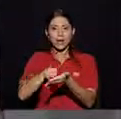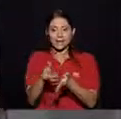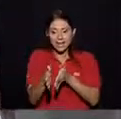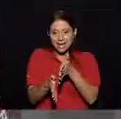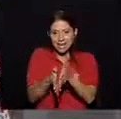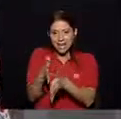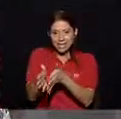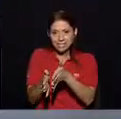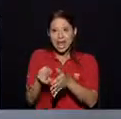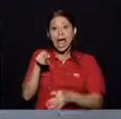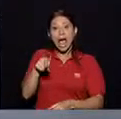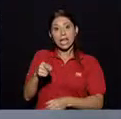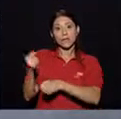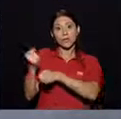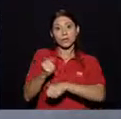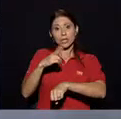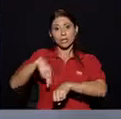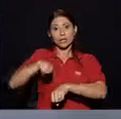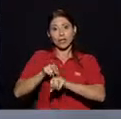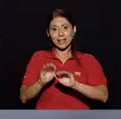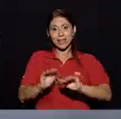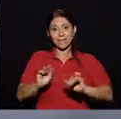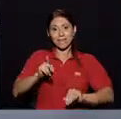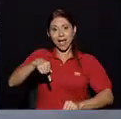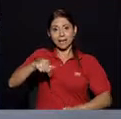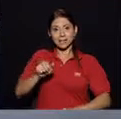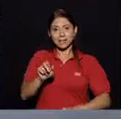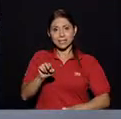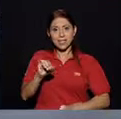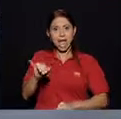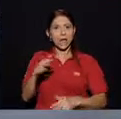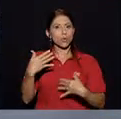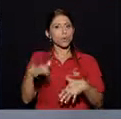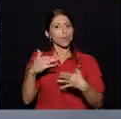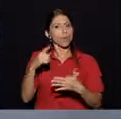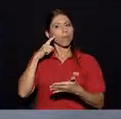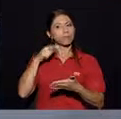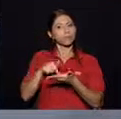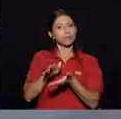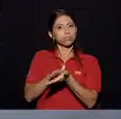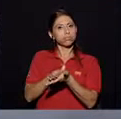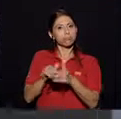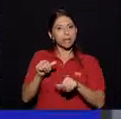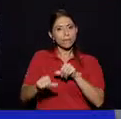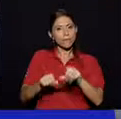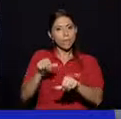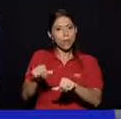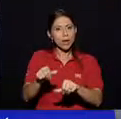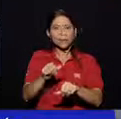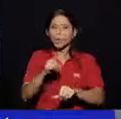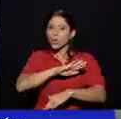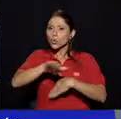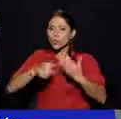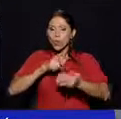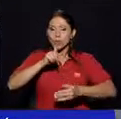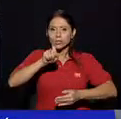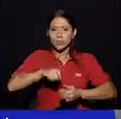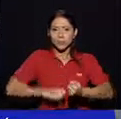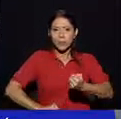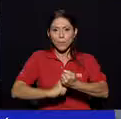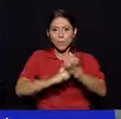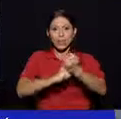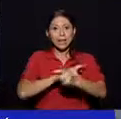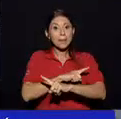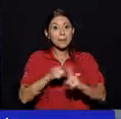aprendan qué no les gusta, conozcan cuáles son los escenarios donde se portan mal, conozcan detalles sobre el desarrollo psicomotor del